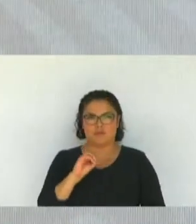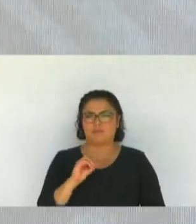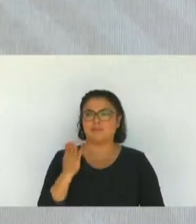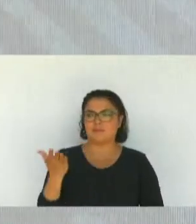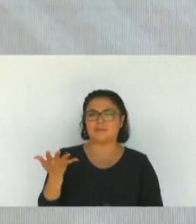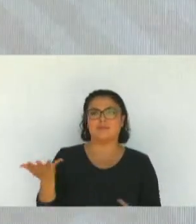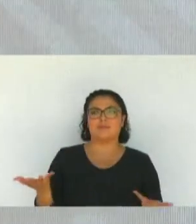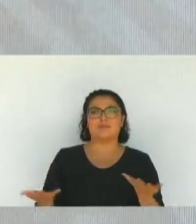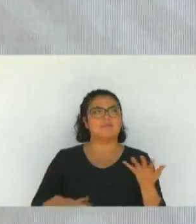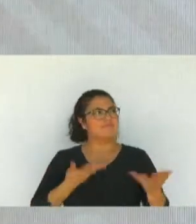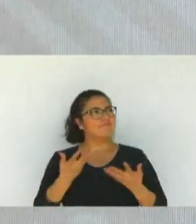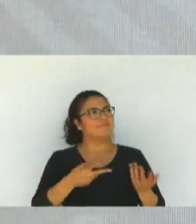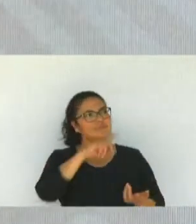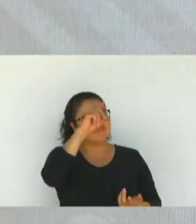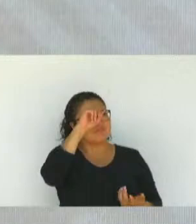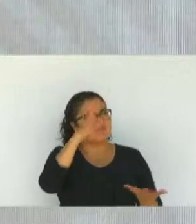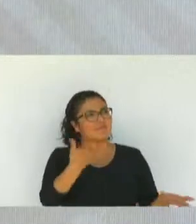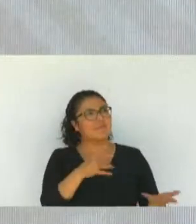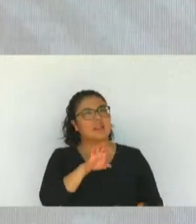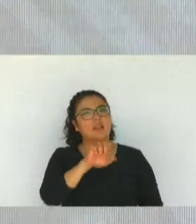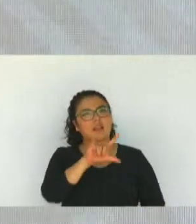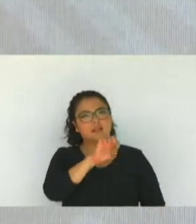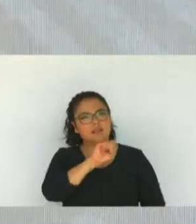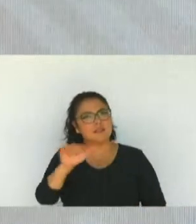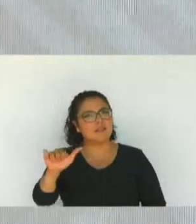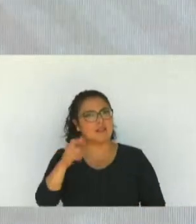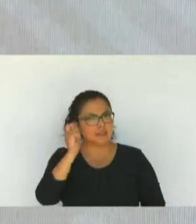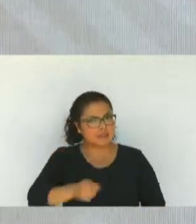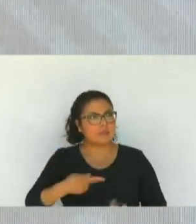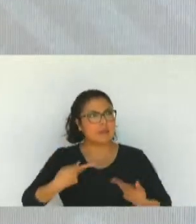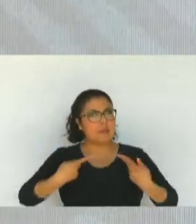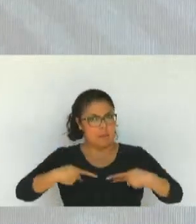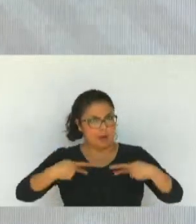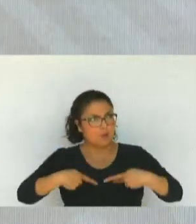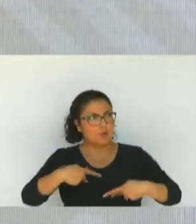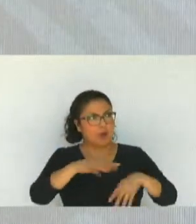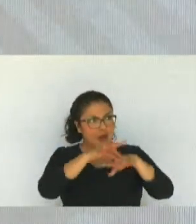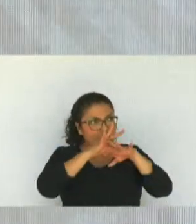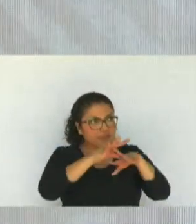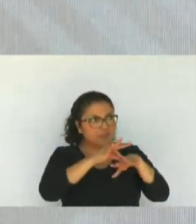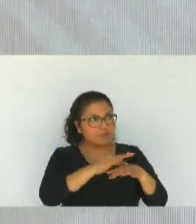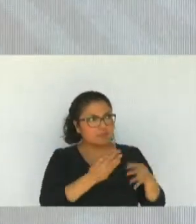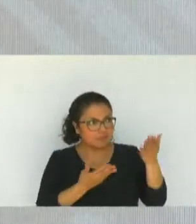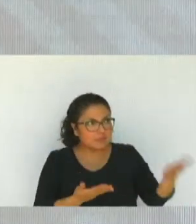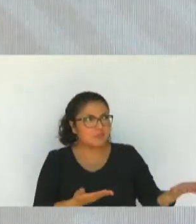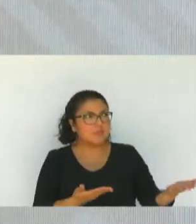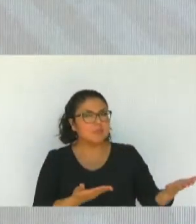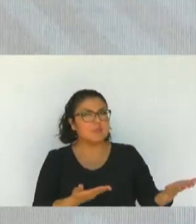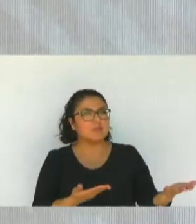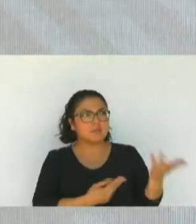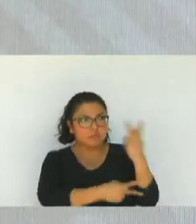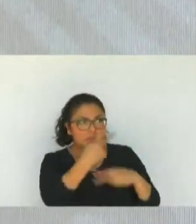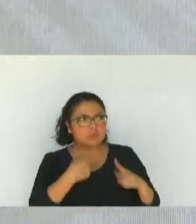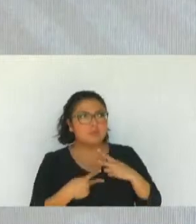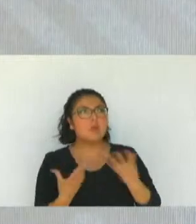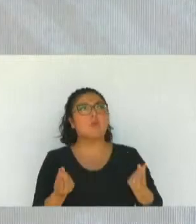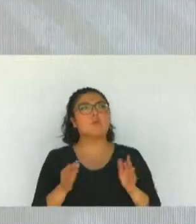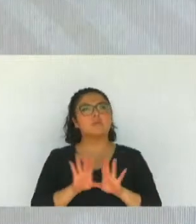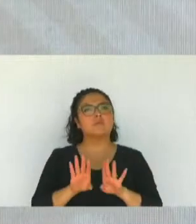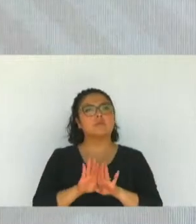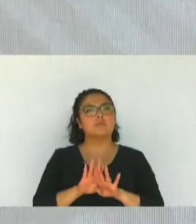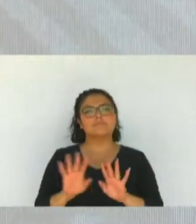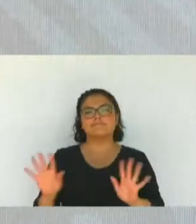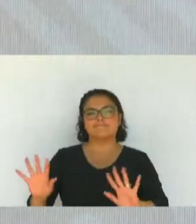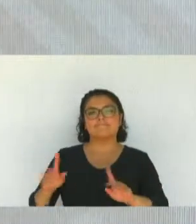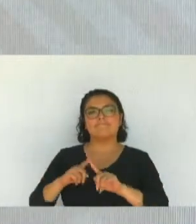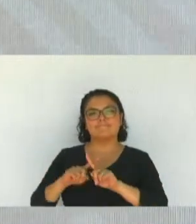bueno, ¿y quién es ELSA? Porque se pensaba que podía ser una persona y no necesariamente las siglas de una estrategia. Otros